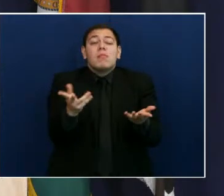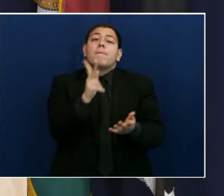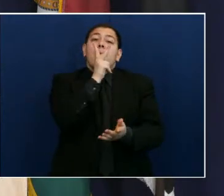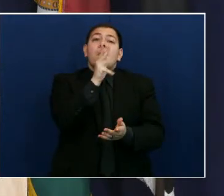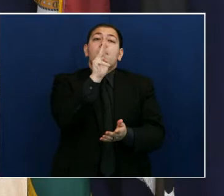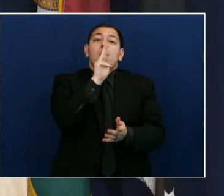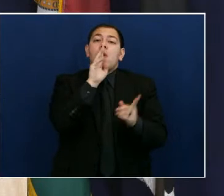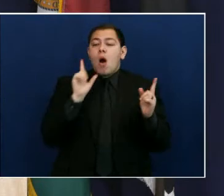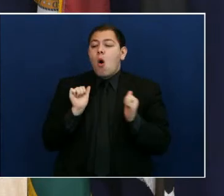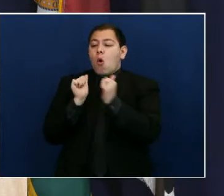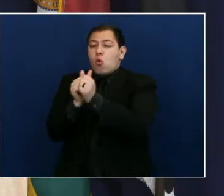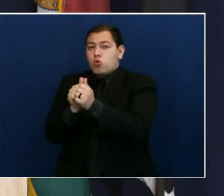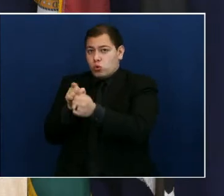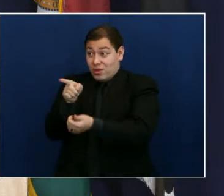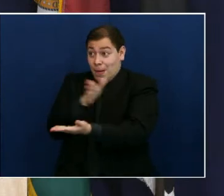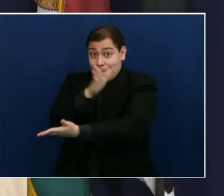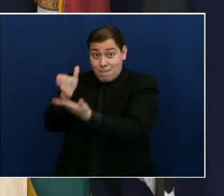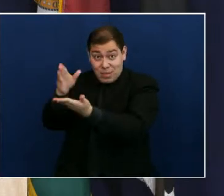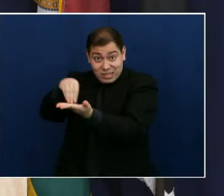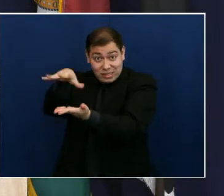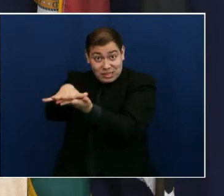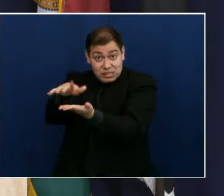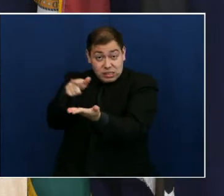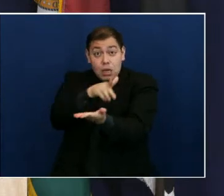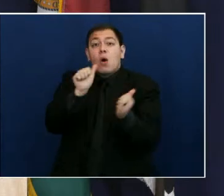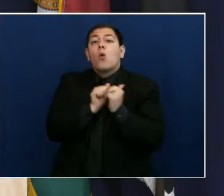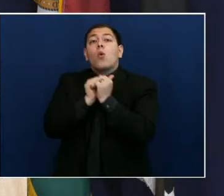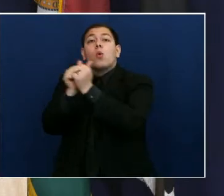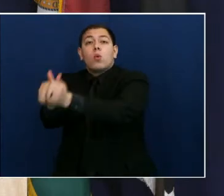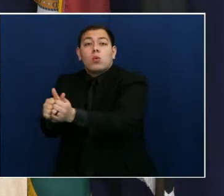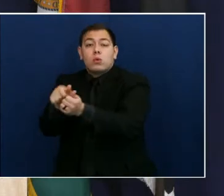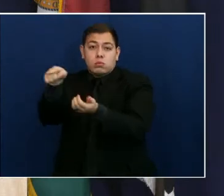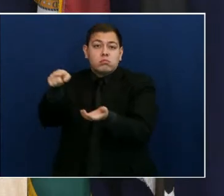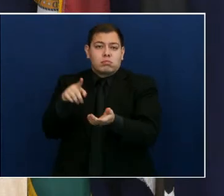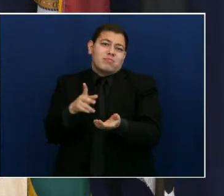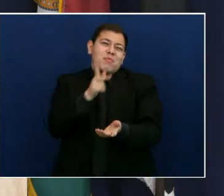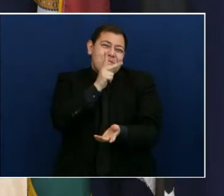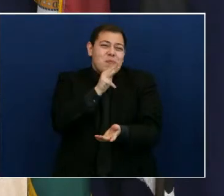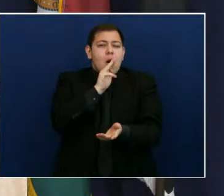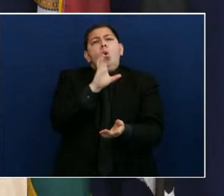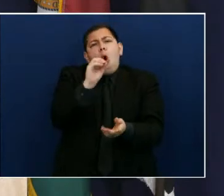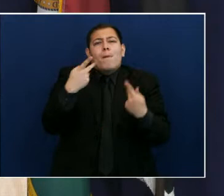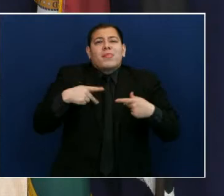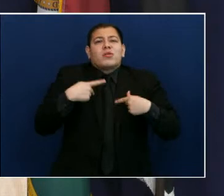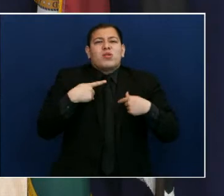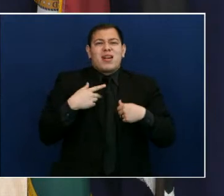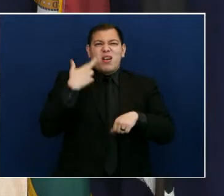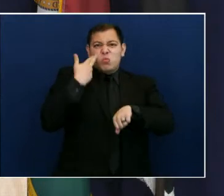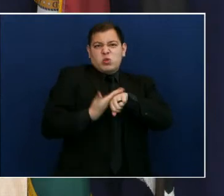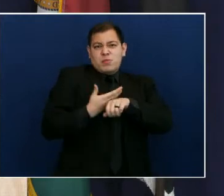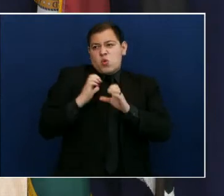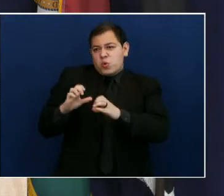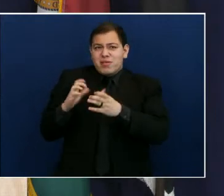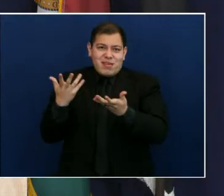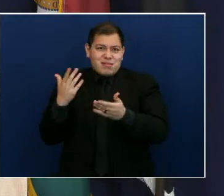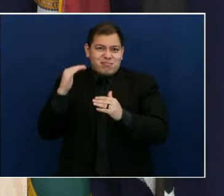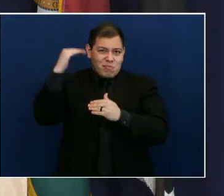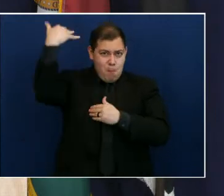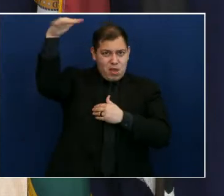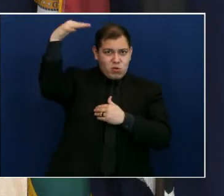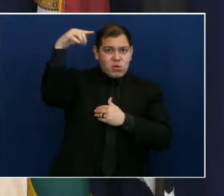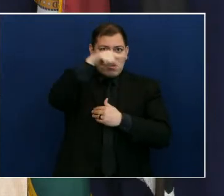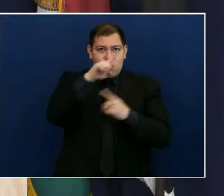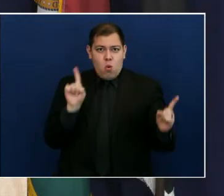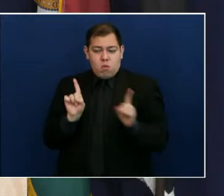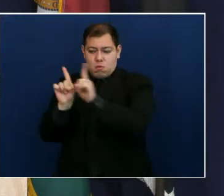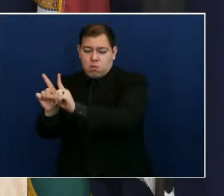citas, ya sea un padre o el adulto que es el que los cuida, ¿verdad? Cualquier documentación que